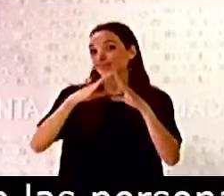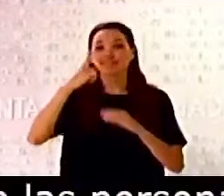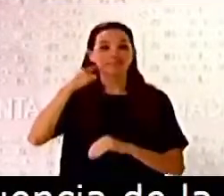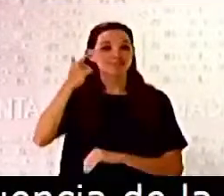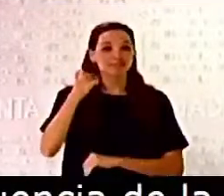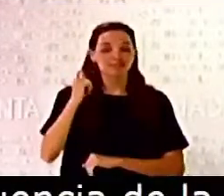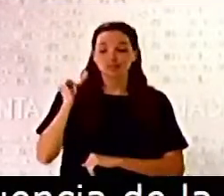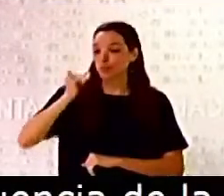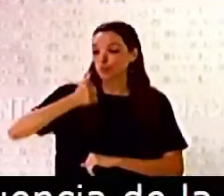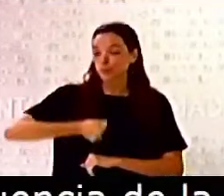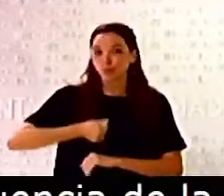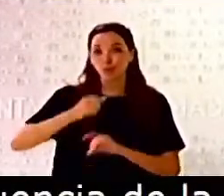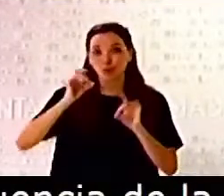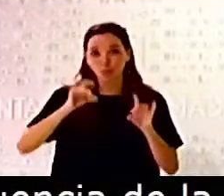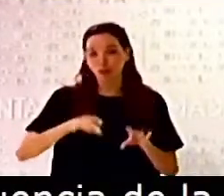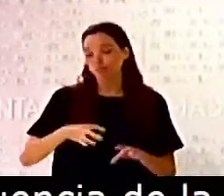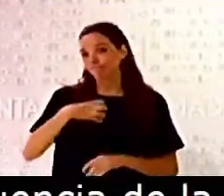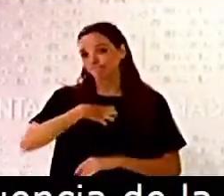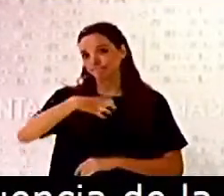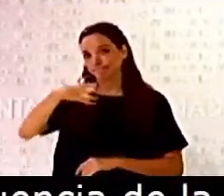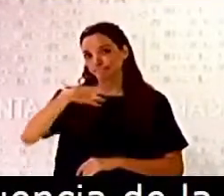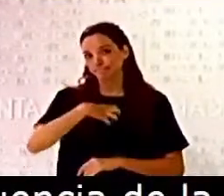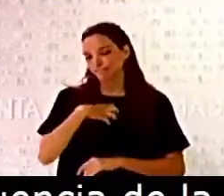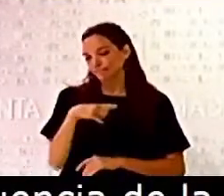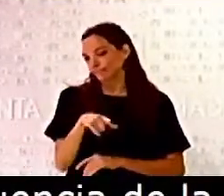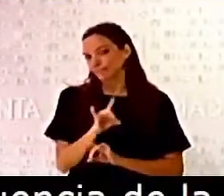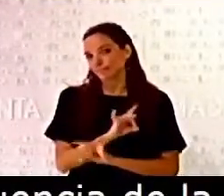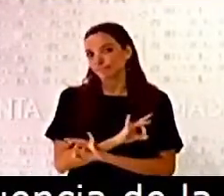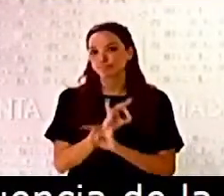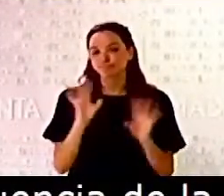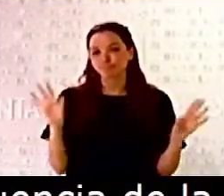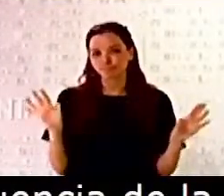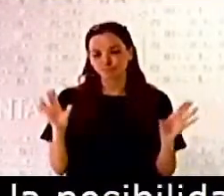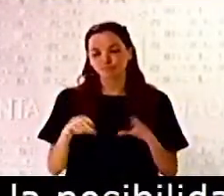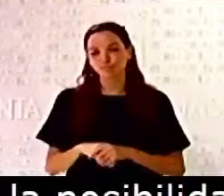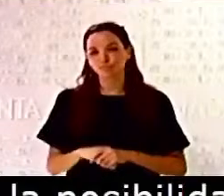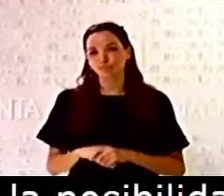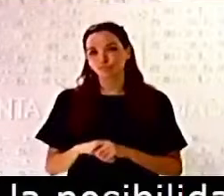como es nuestra costumbre, ¿no? Esto, sin duda ninguna, es